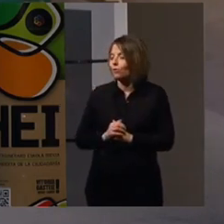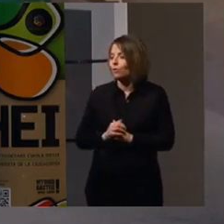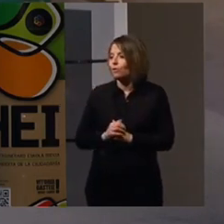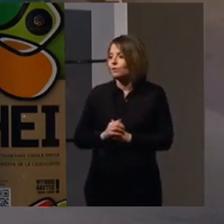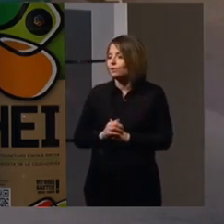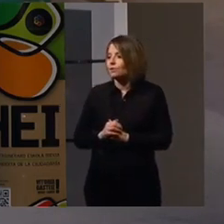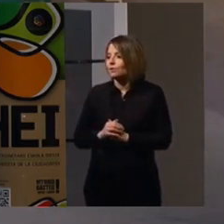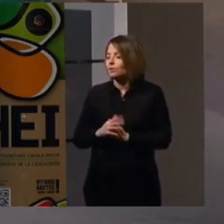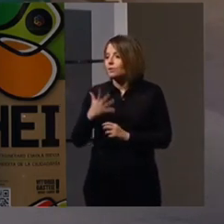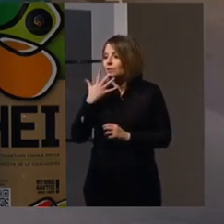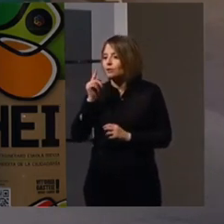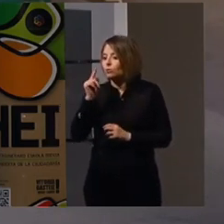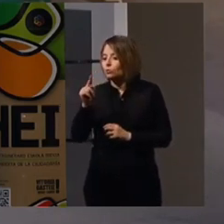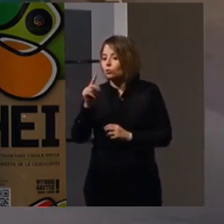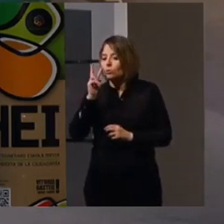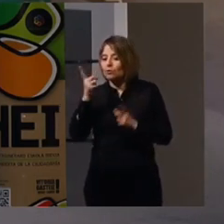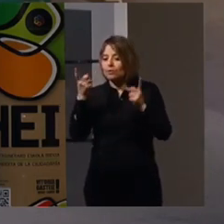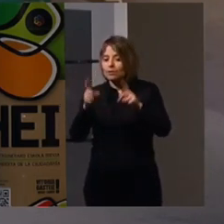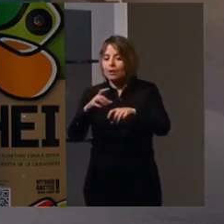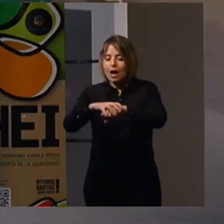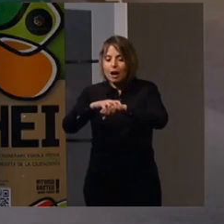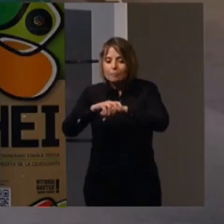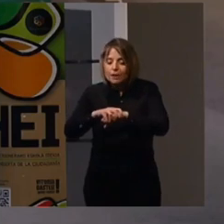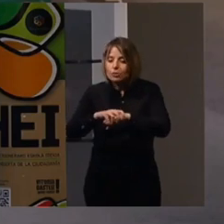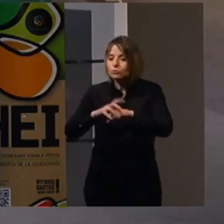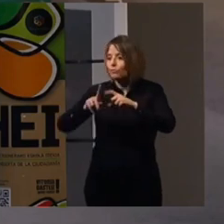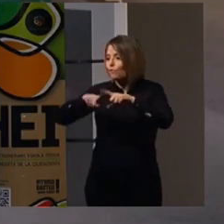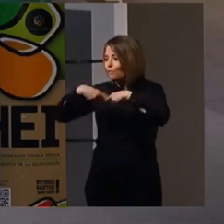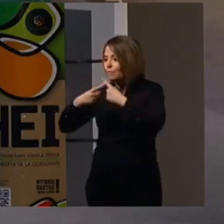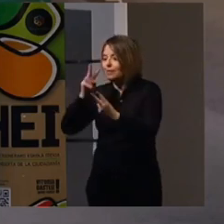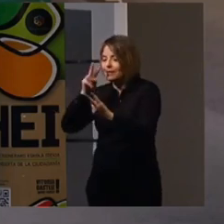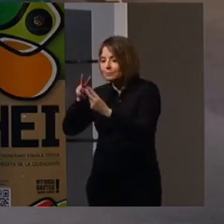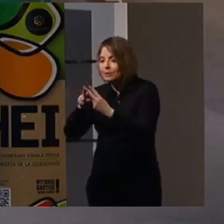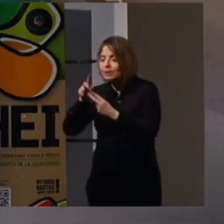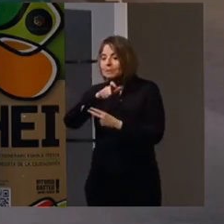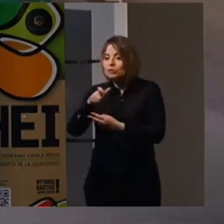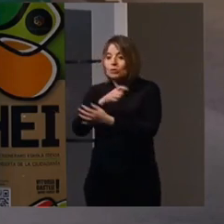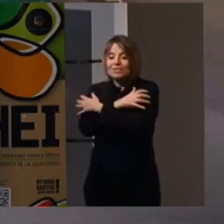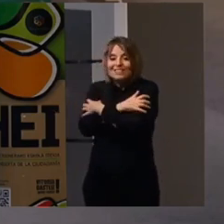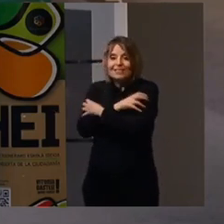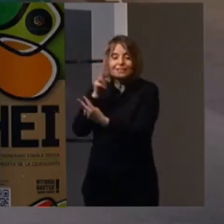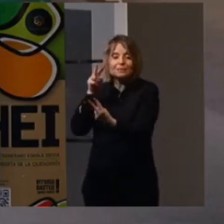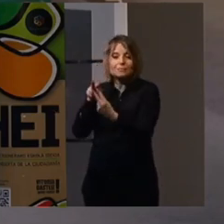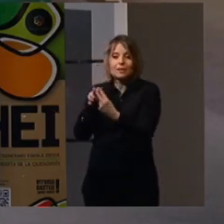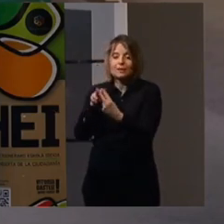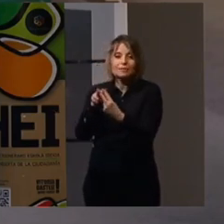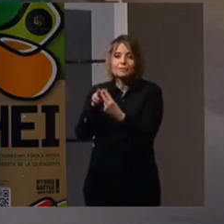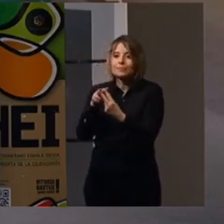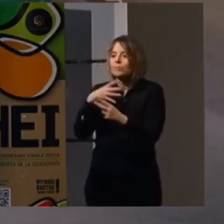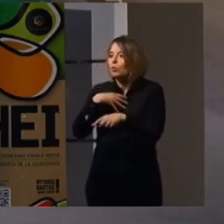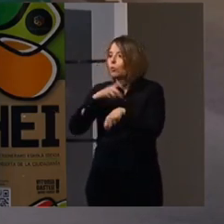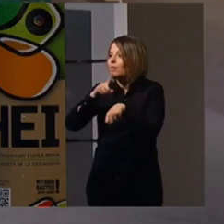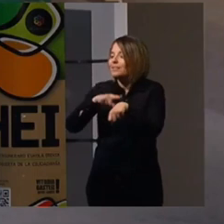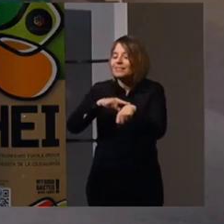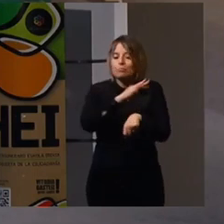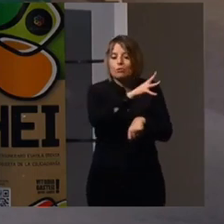de si quieres ver a tus amigos, si quieres ver a tu familia, si quieres ver a la gente que quieres, de alguna forma no le puedes arañar